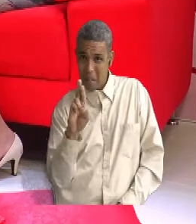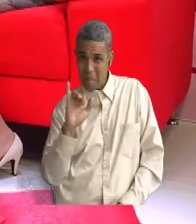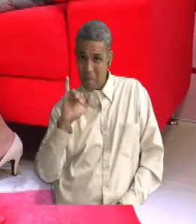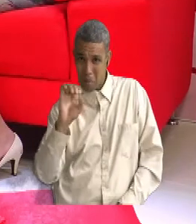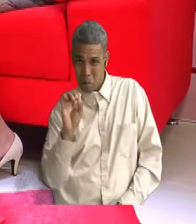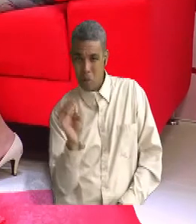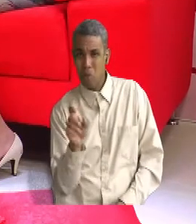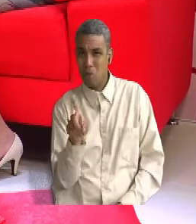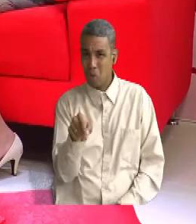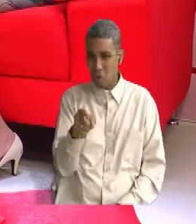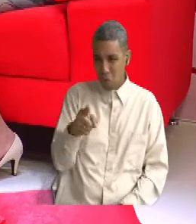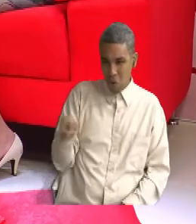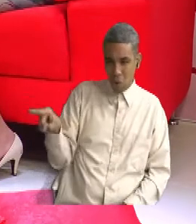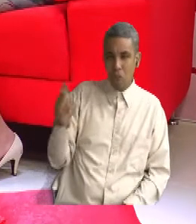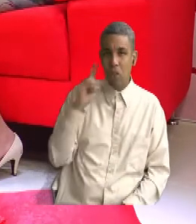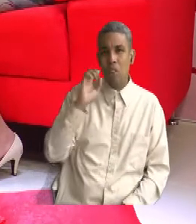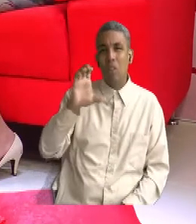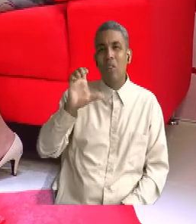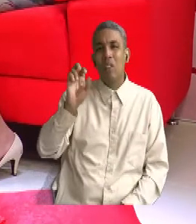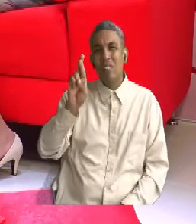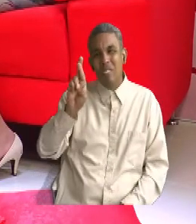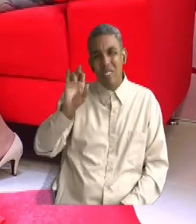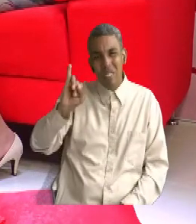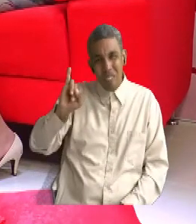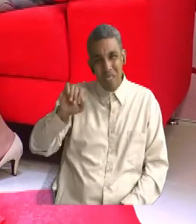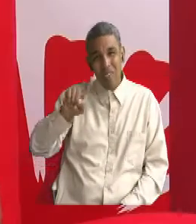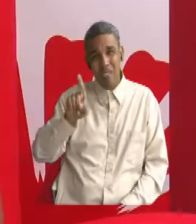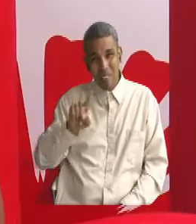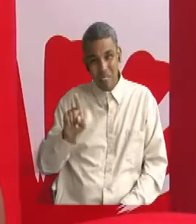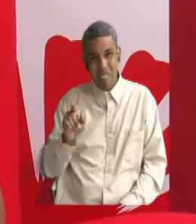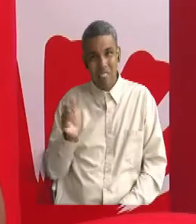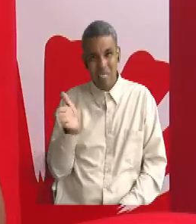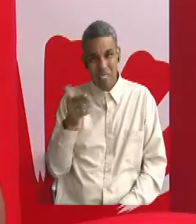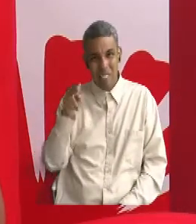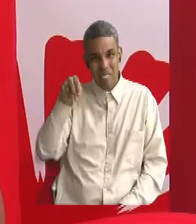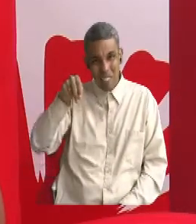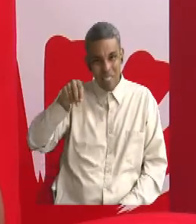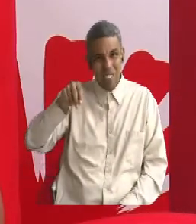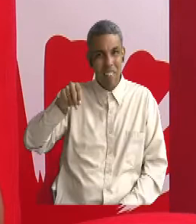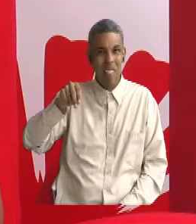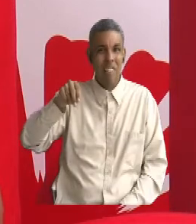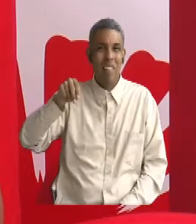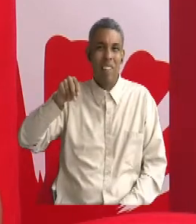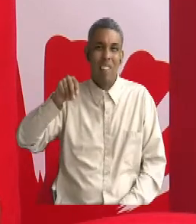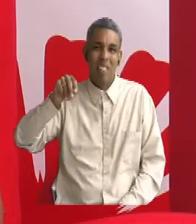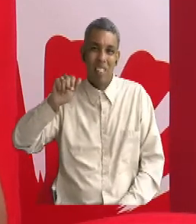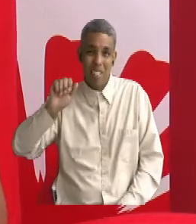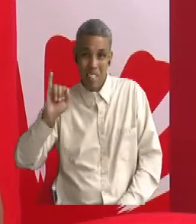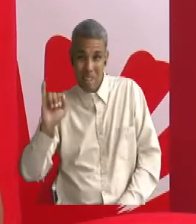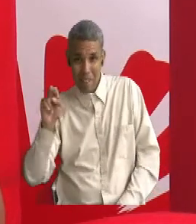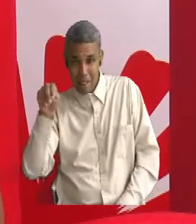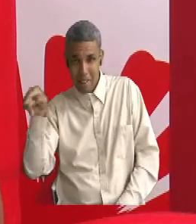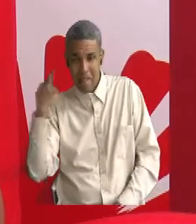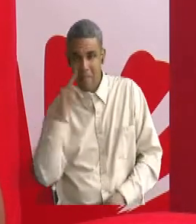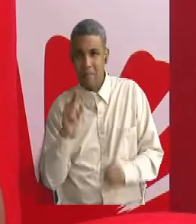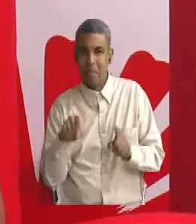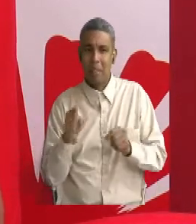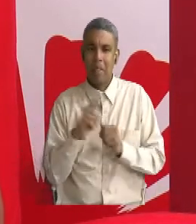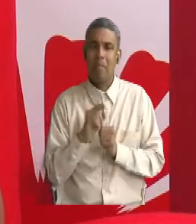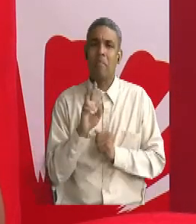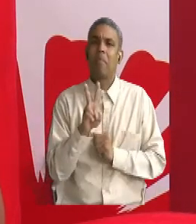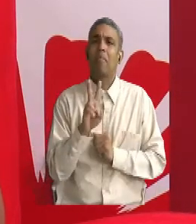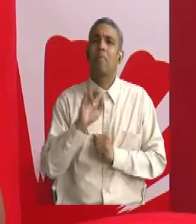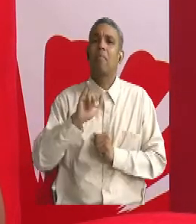Chris Nice, esa es la niña que pone las uñas en acrílico. Sí, Vital, que también es patrocinadora de